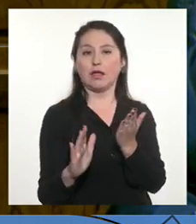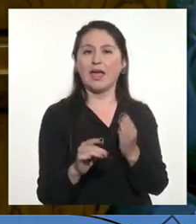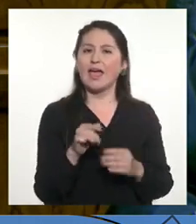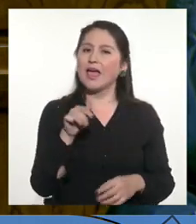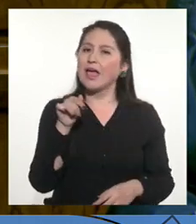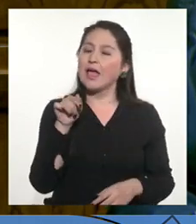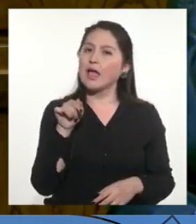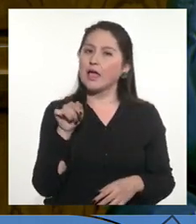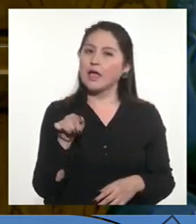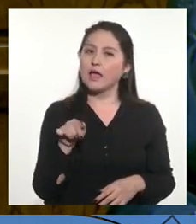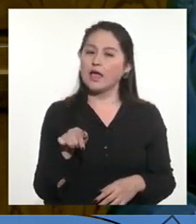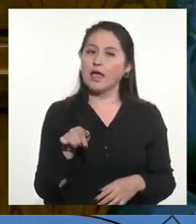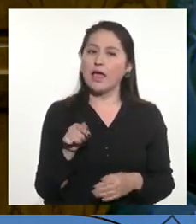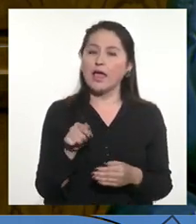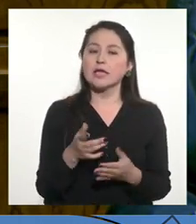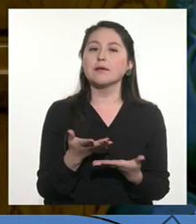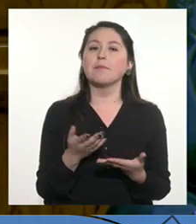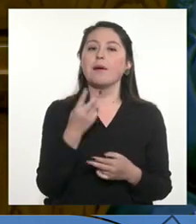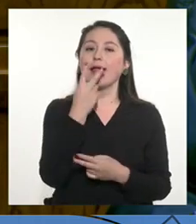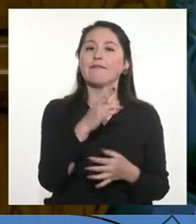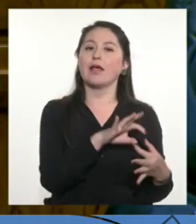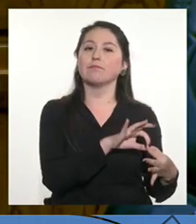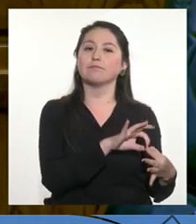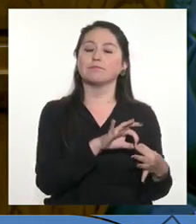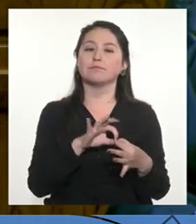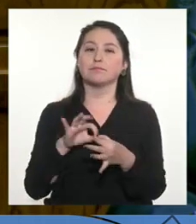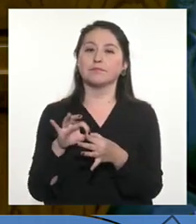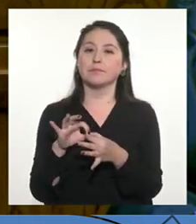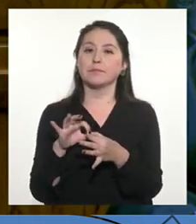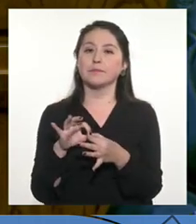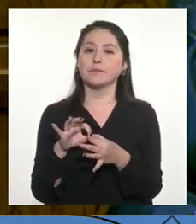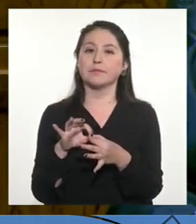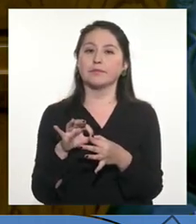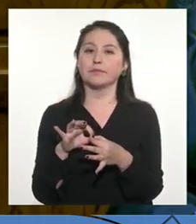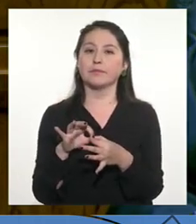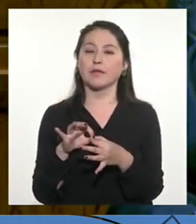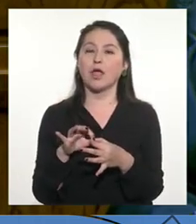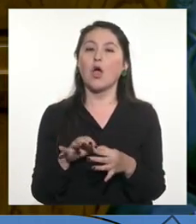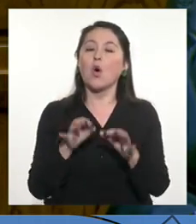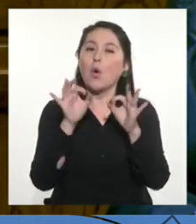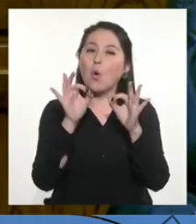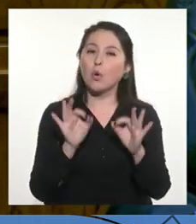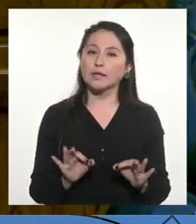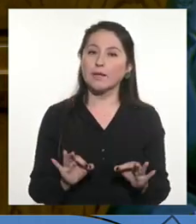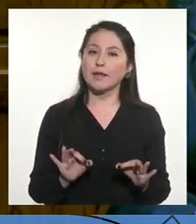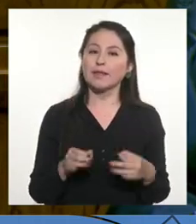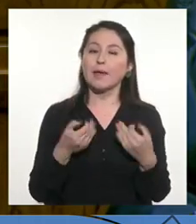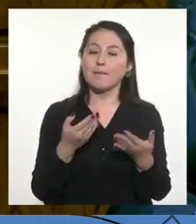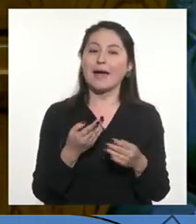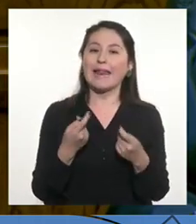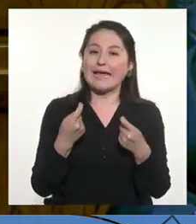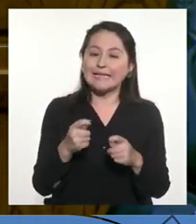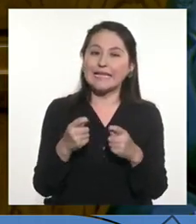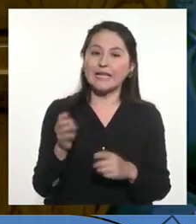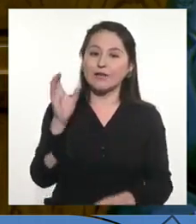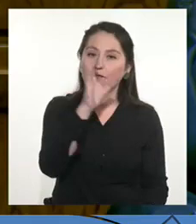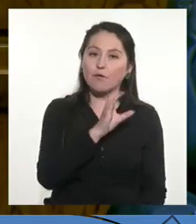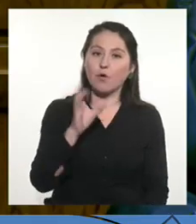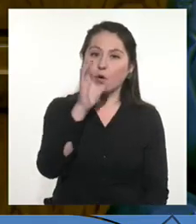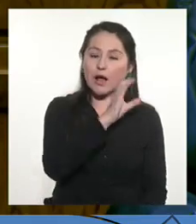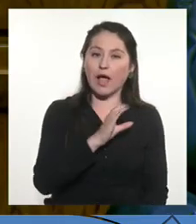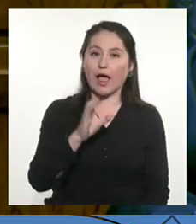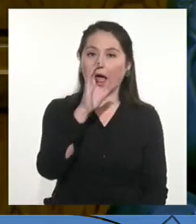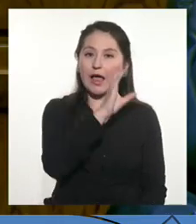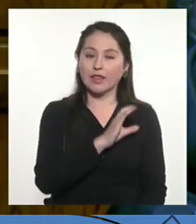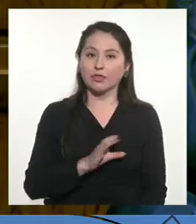países para que vean la lógica curiosa de legislación en esta materia justamente para que para ir buscando que al final vaya quedando